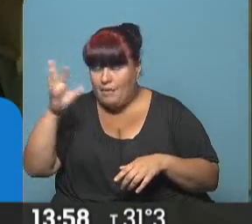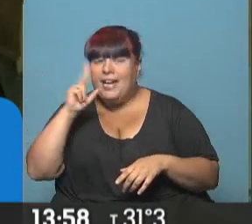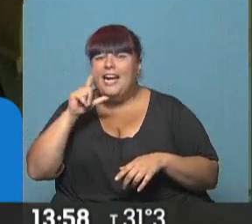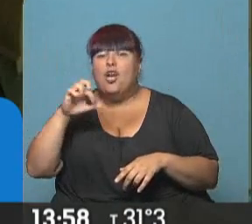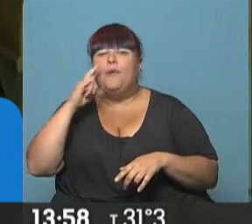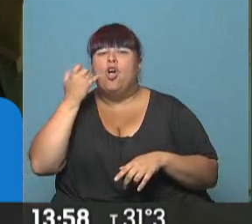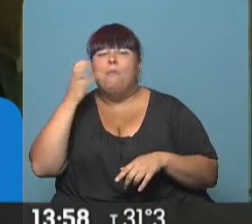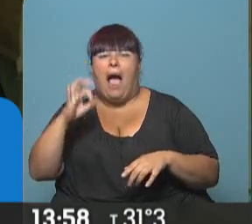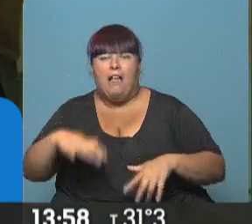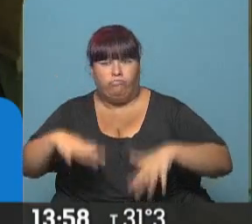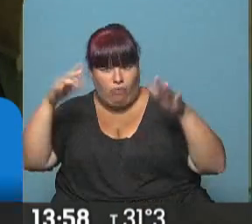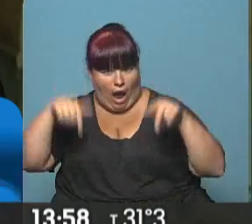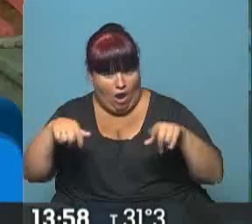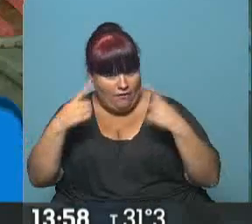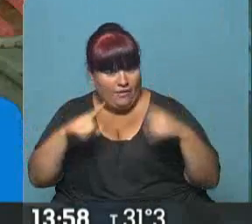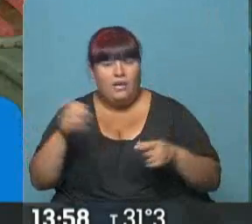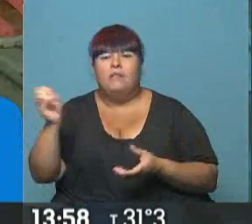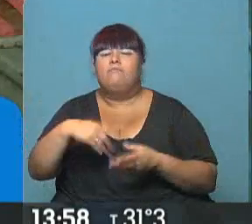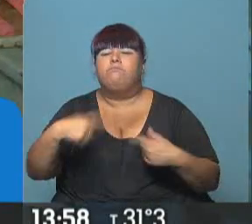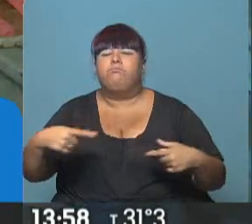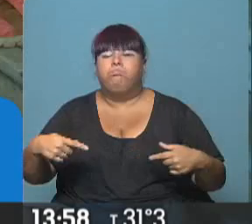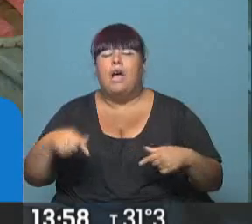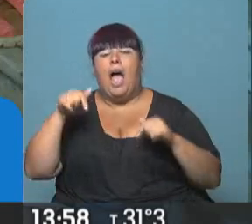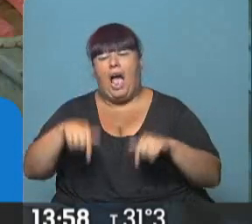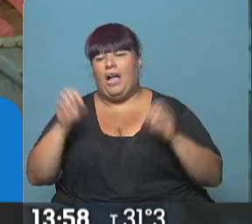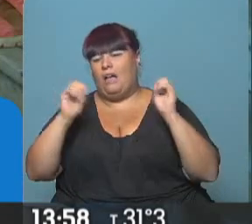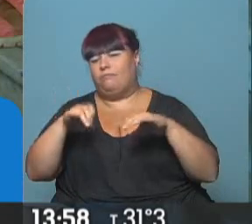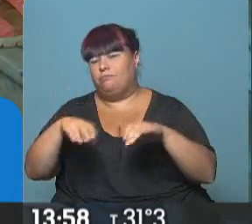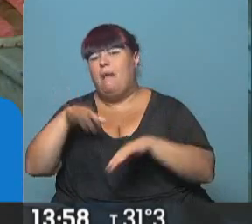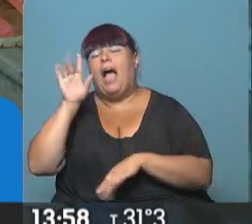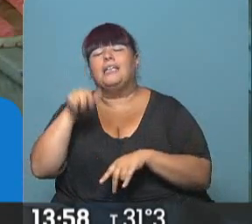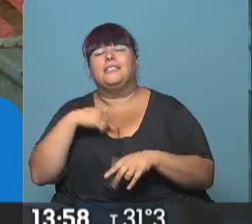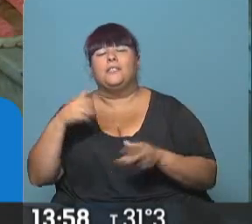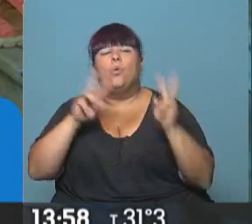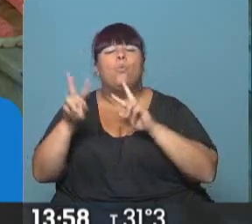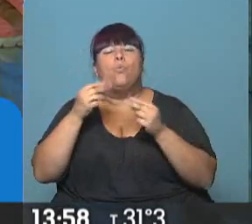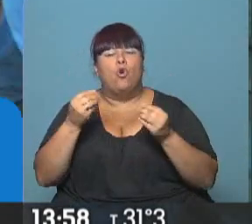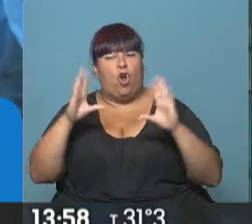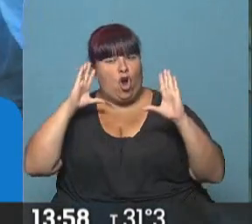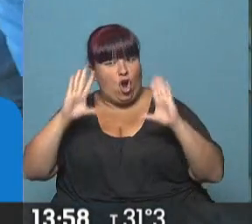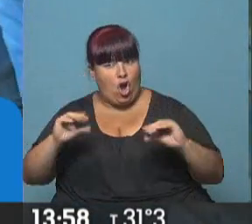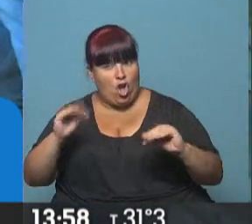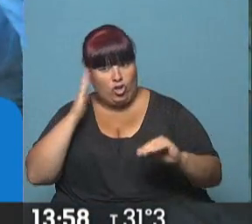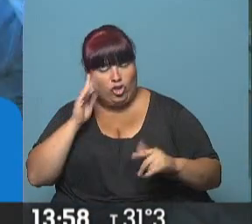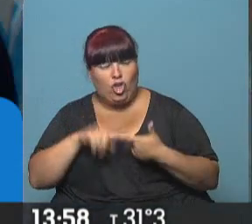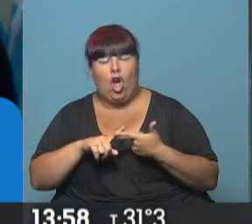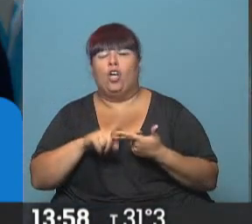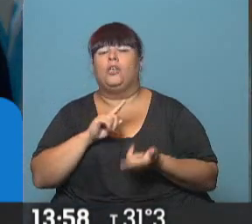del Pilcomayo de lo que está teniendo ahora, ¿no? ¿Están recolectando? Acá se recolecta. Normalmente lo que estamos buscando es colchones,